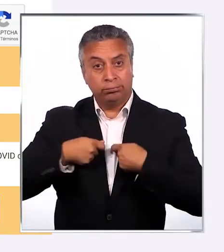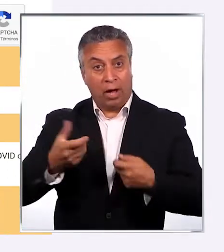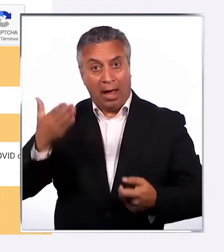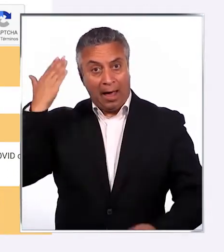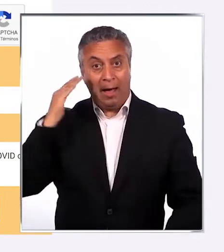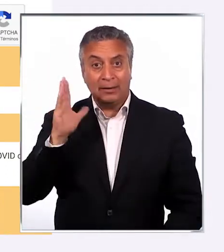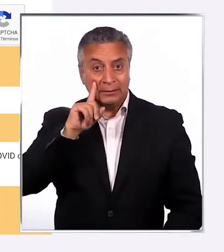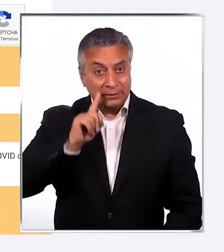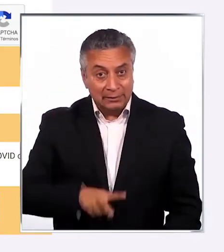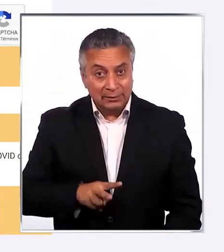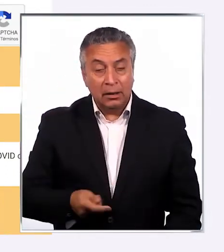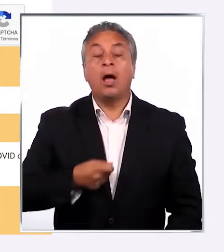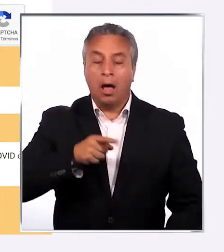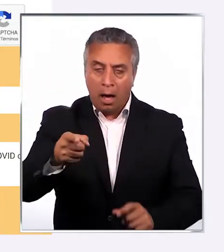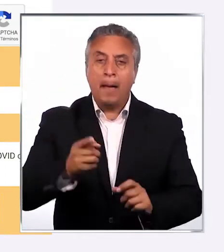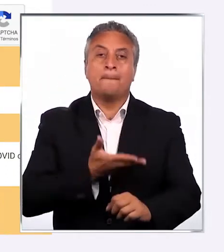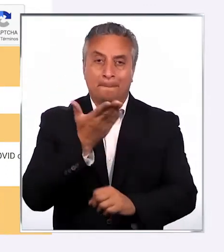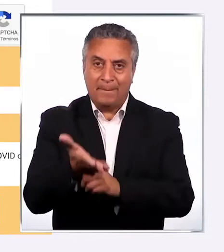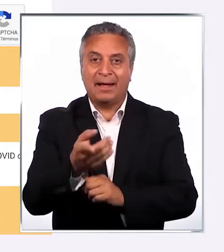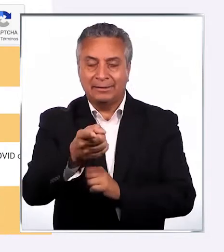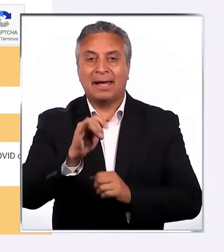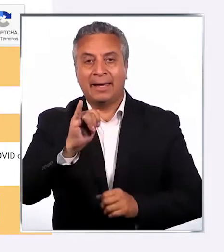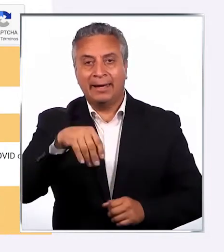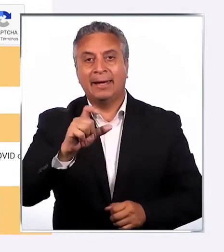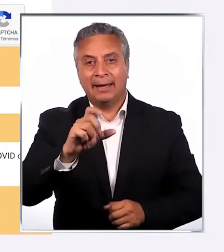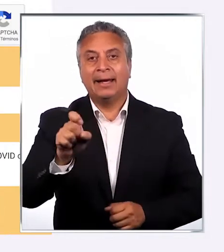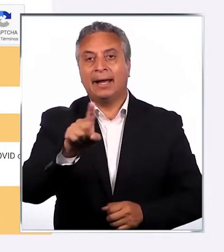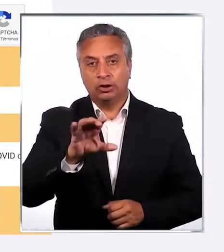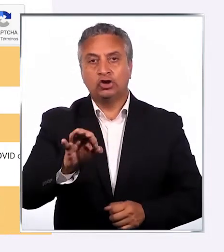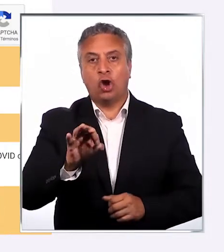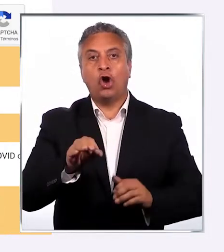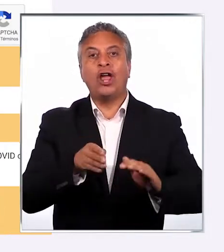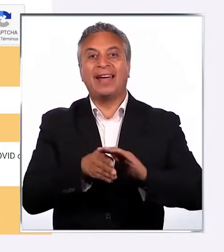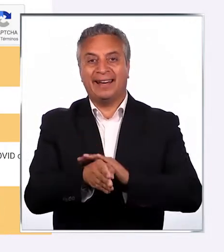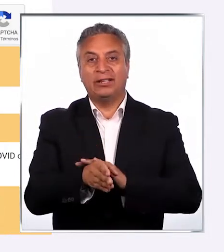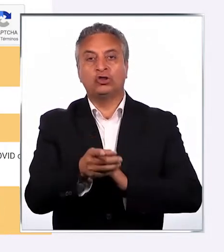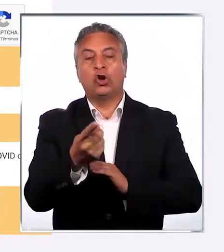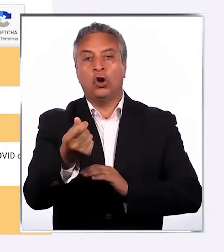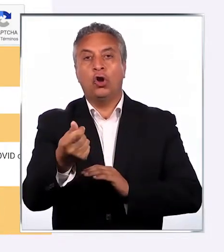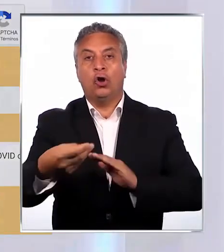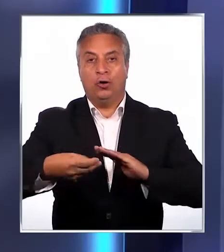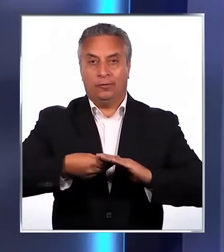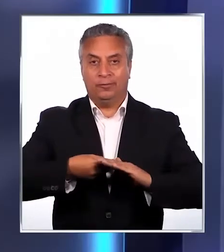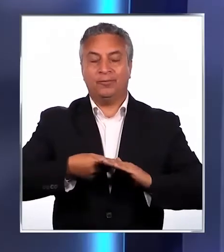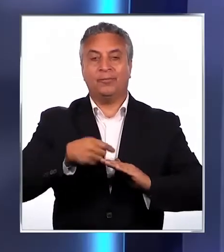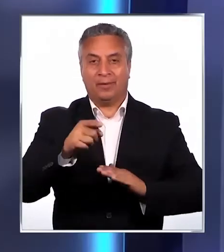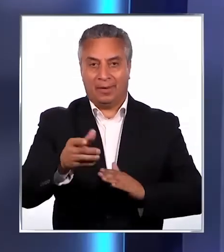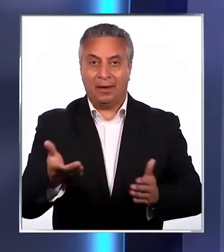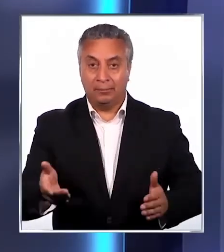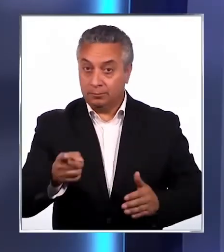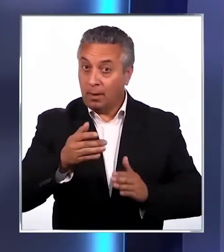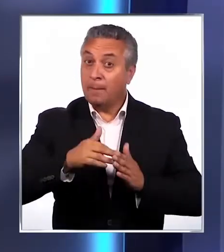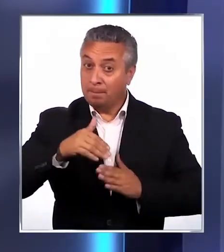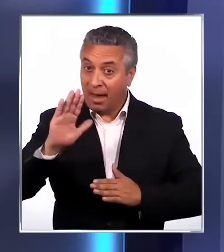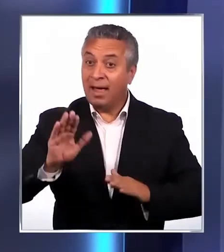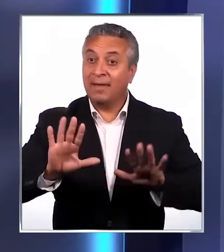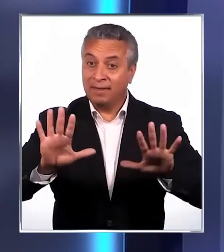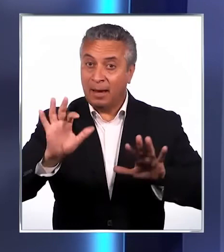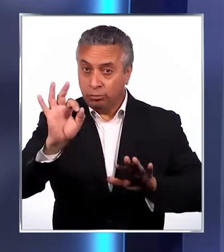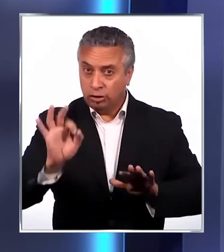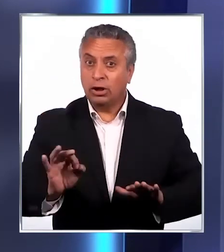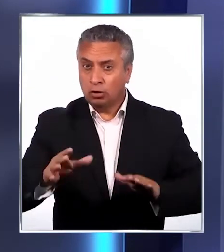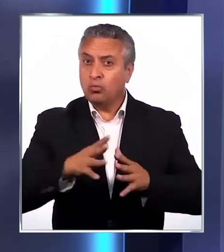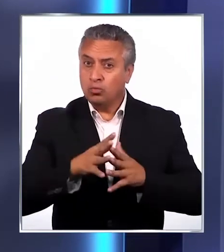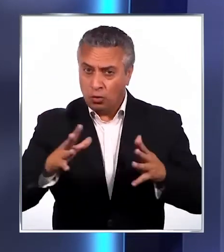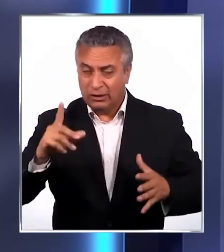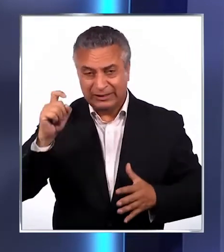ese beneficio son quienes tienen que solicitarlo en ingreso de emergencia hasta el 18 de abril. En tiempos de cesantía muy alta, más de 10%, yo